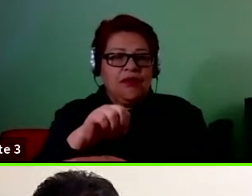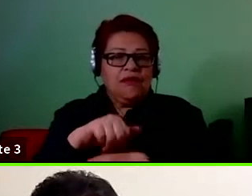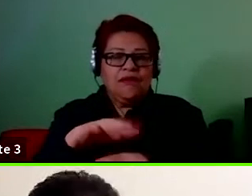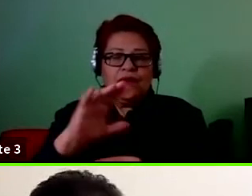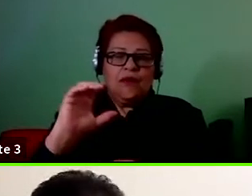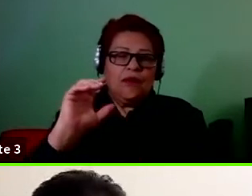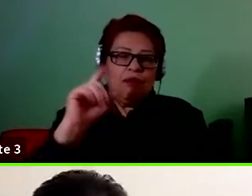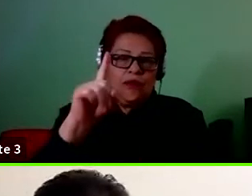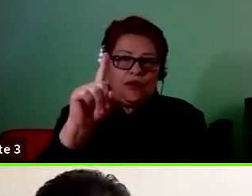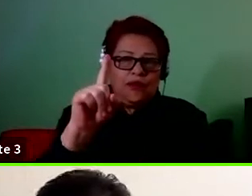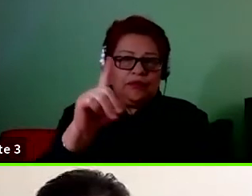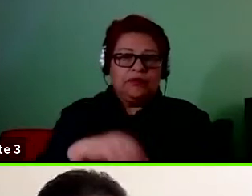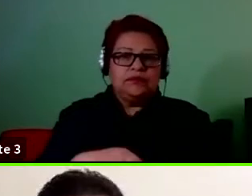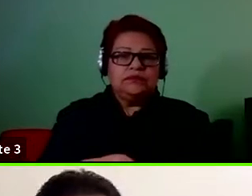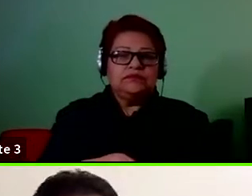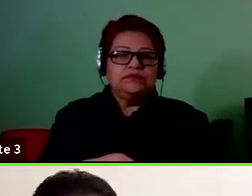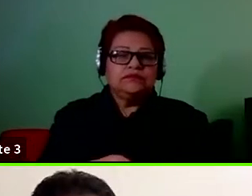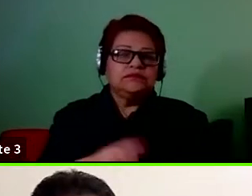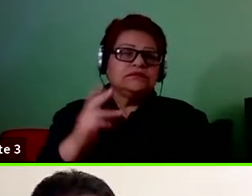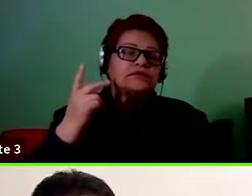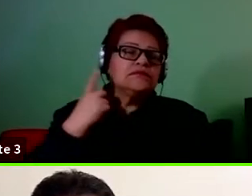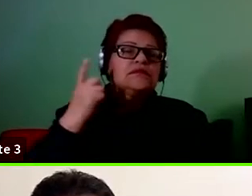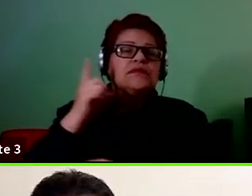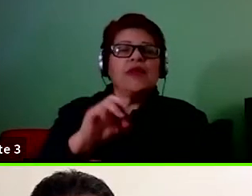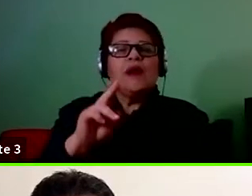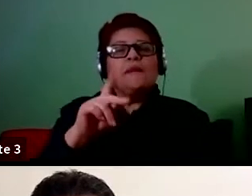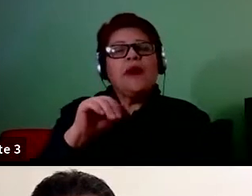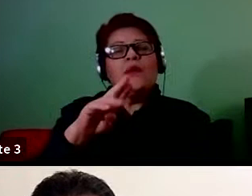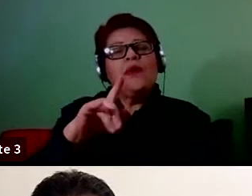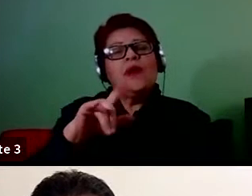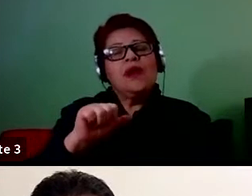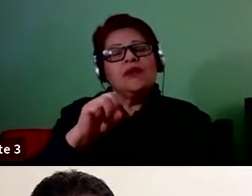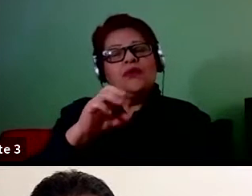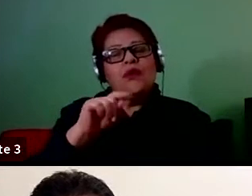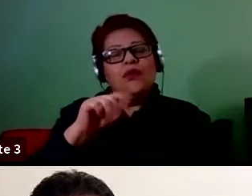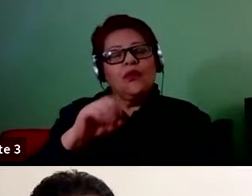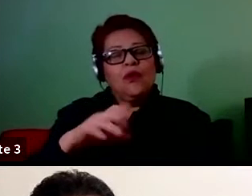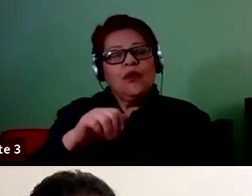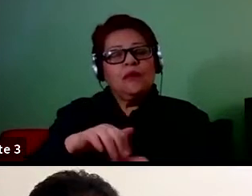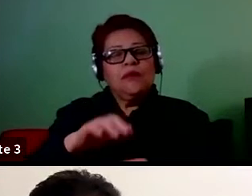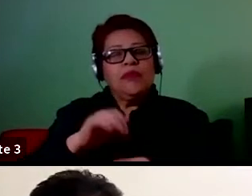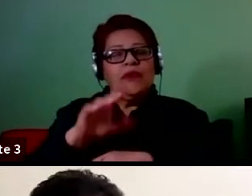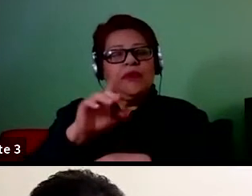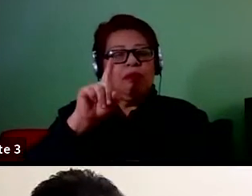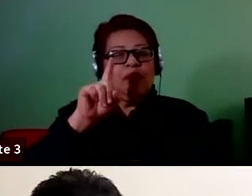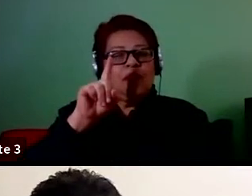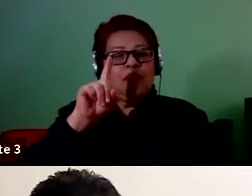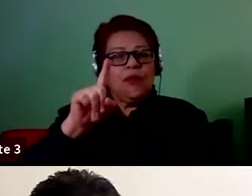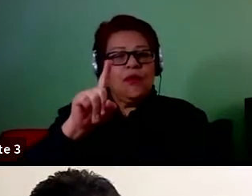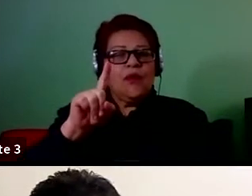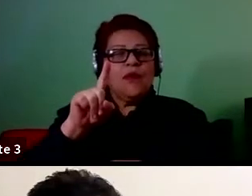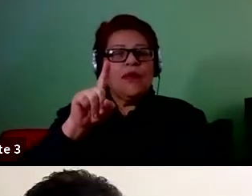Gracias. Diputada Paula Soto Maldonado. Paula Soto, foro 1, mesa 3. Gracias.